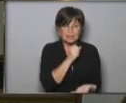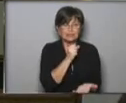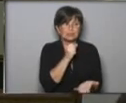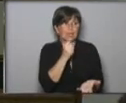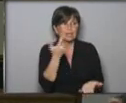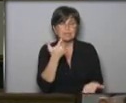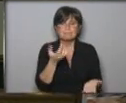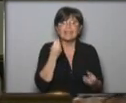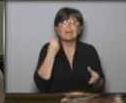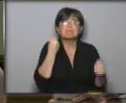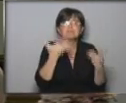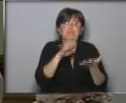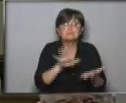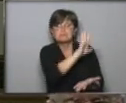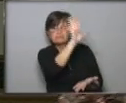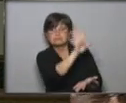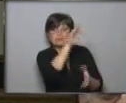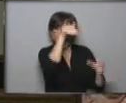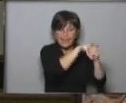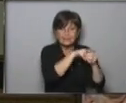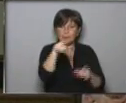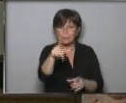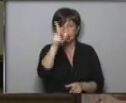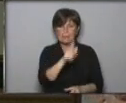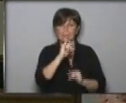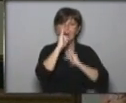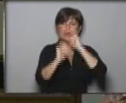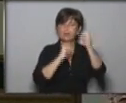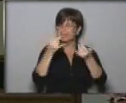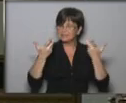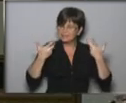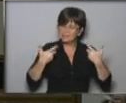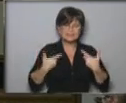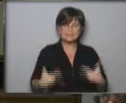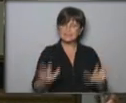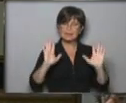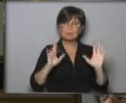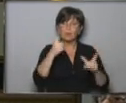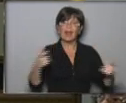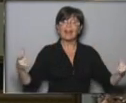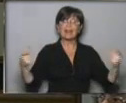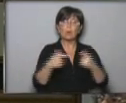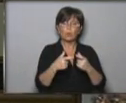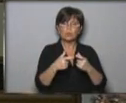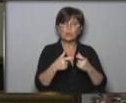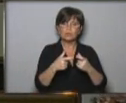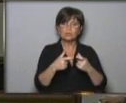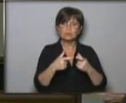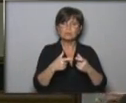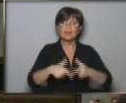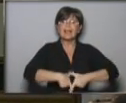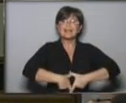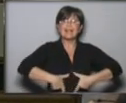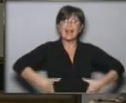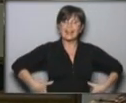sus intrigas, y contando con simplicidad que en realidad se trata de una reunión de cardenales sobre los